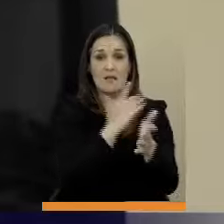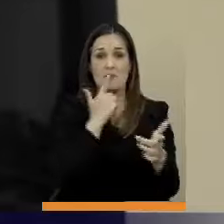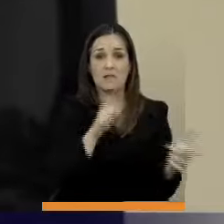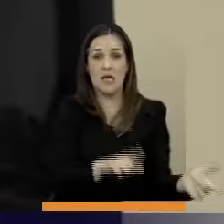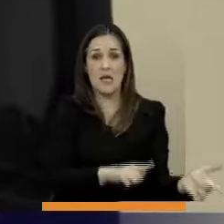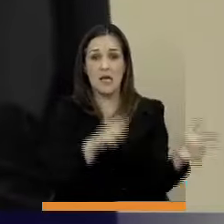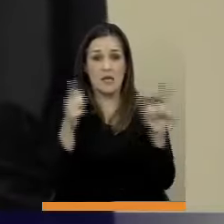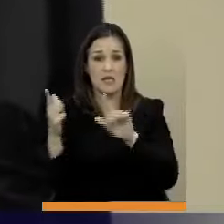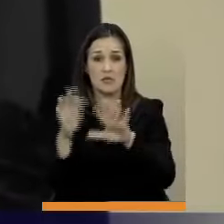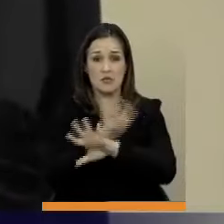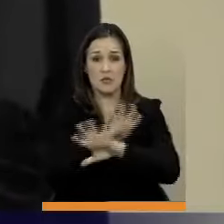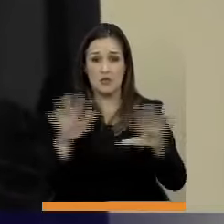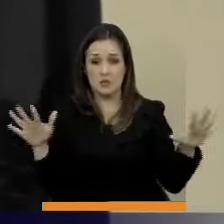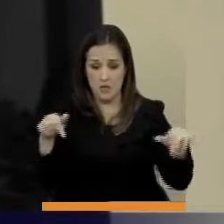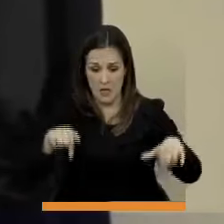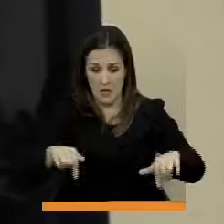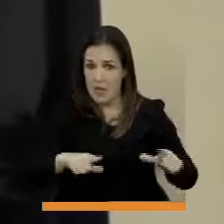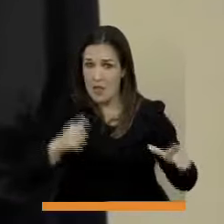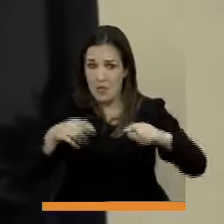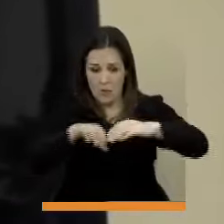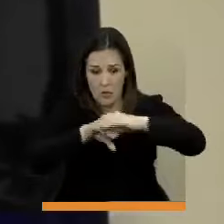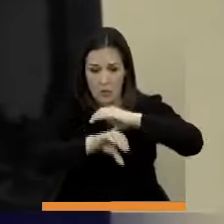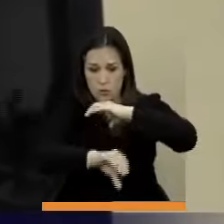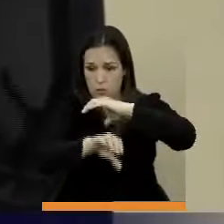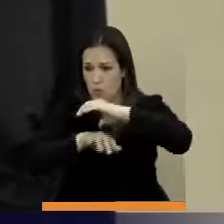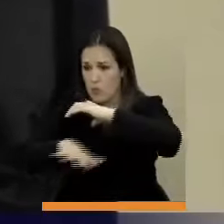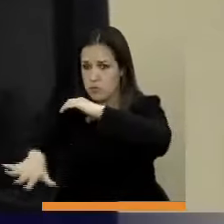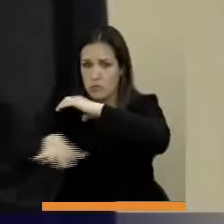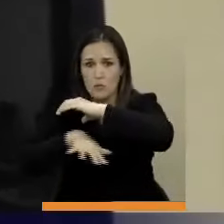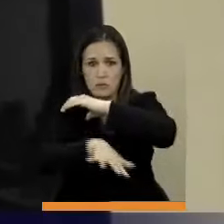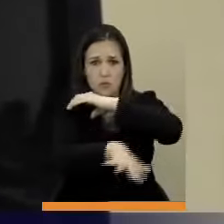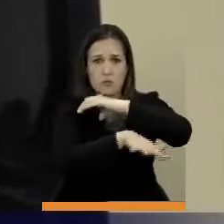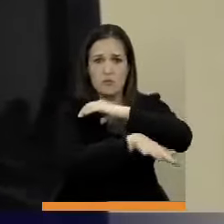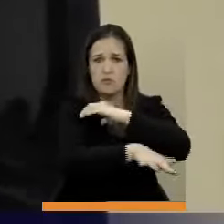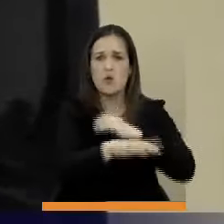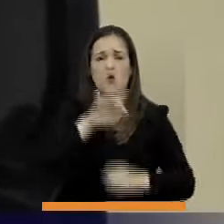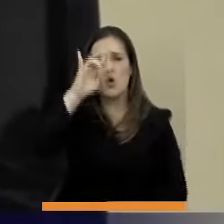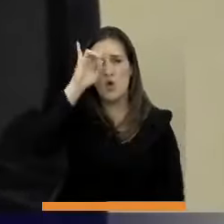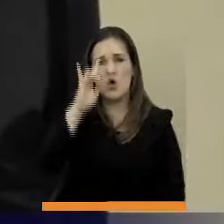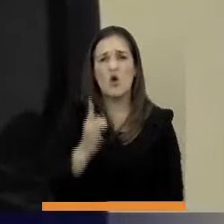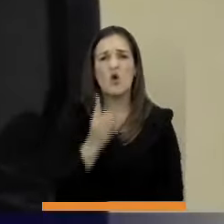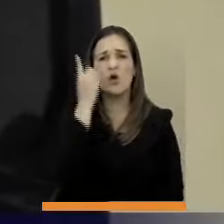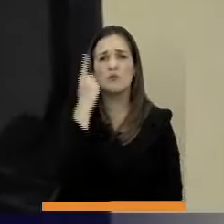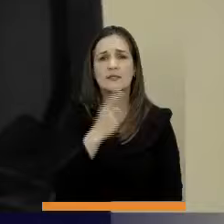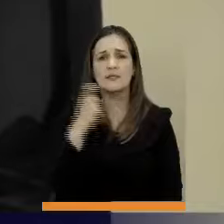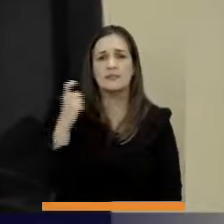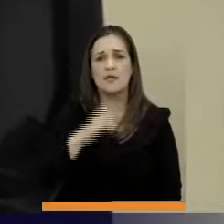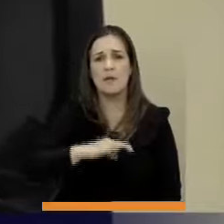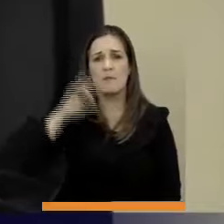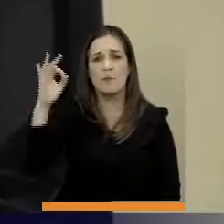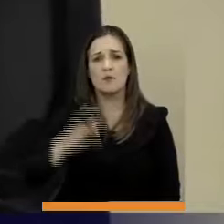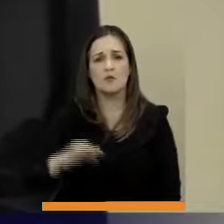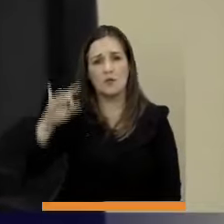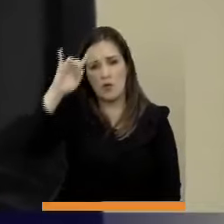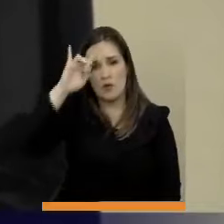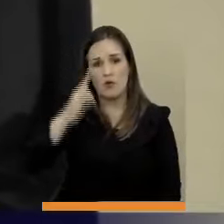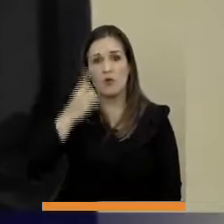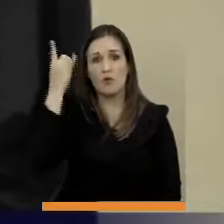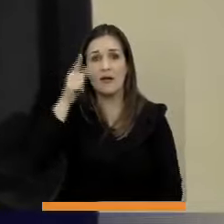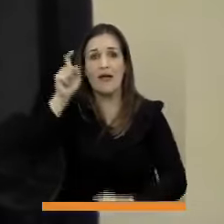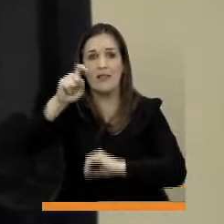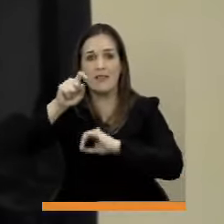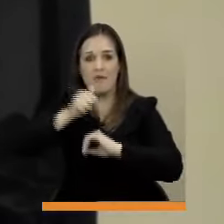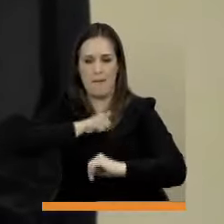listo en el Carmen de Bolívar. ¿Cómo sabemos nosotros si está al 100% funcionando?